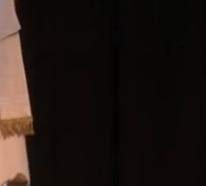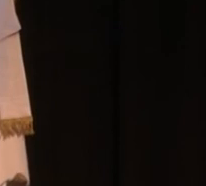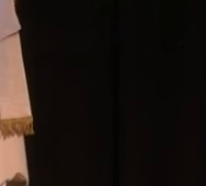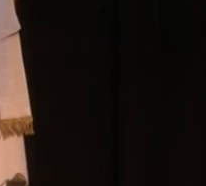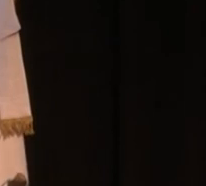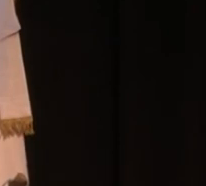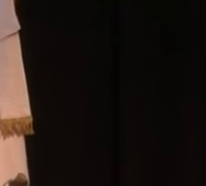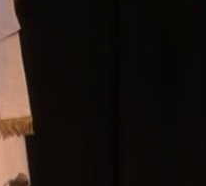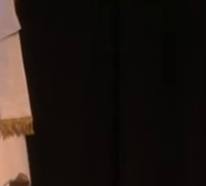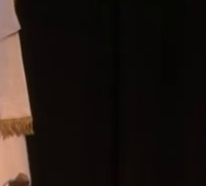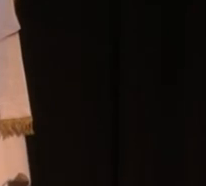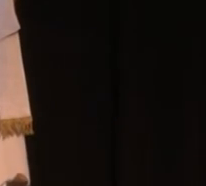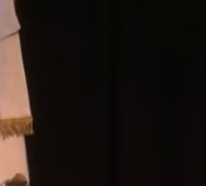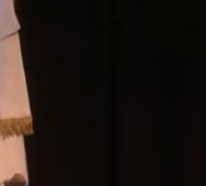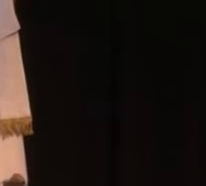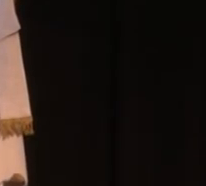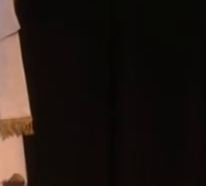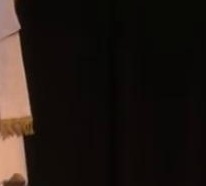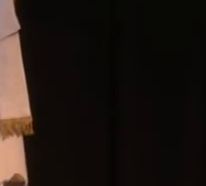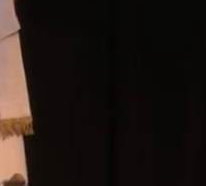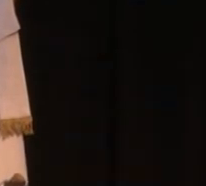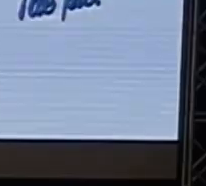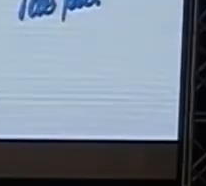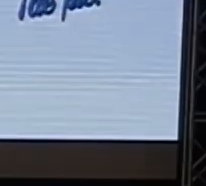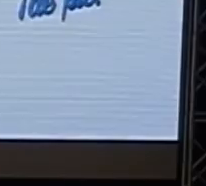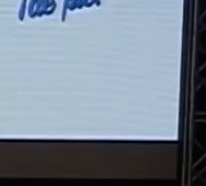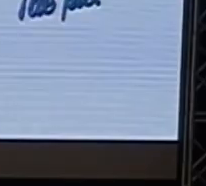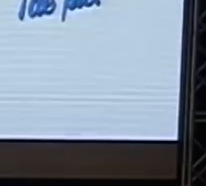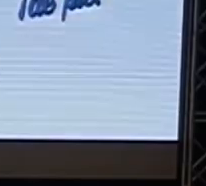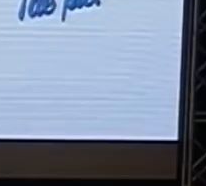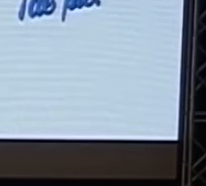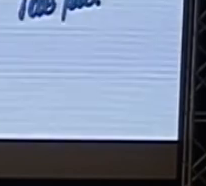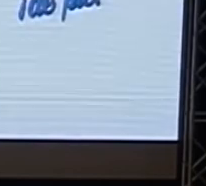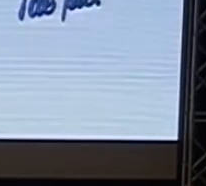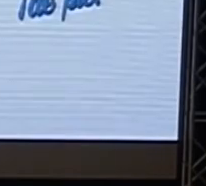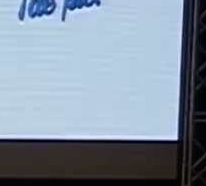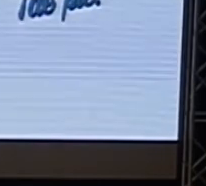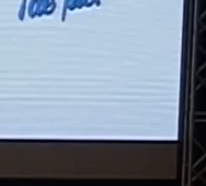por finalizada la presente sesión. Muy bien, muchas gracias y nos